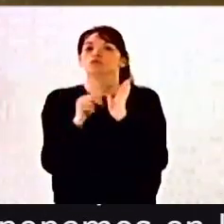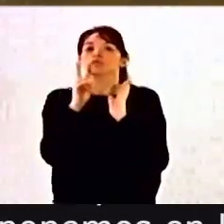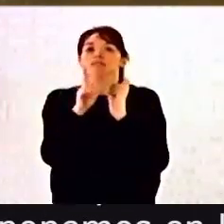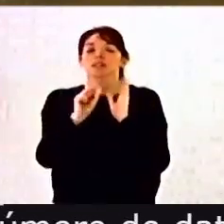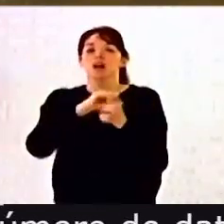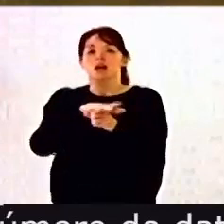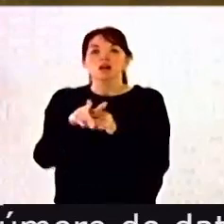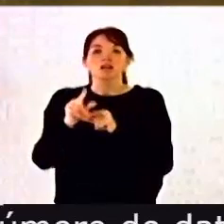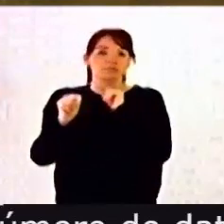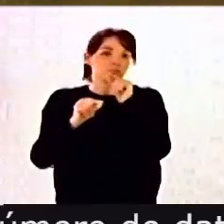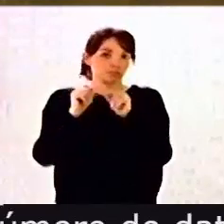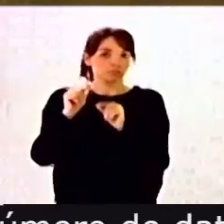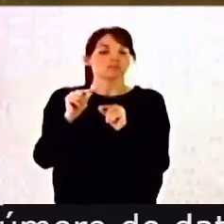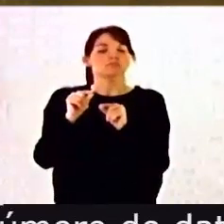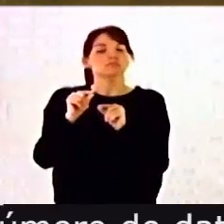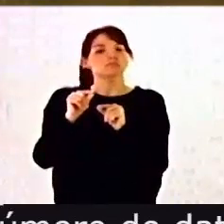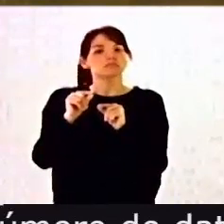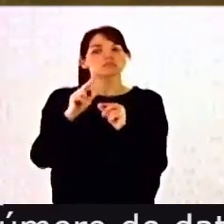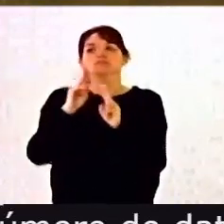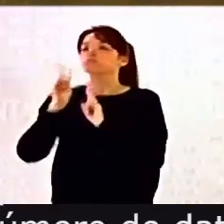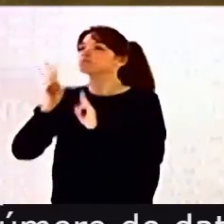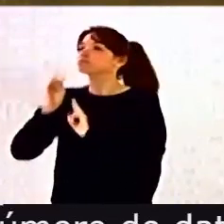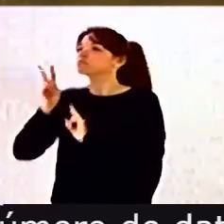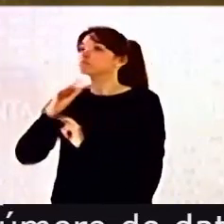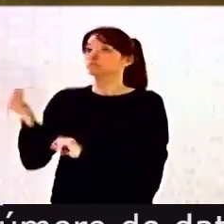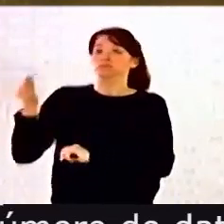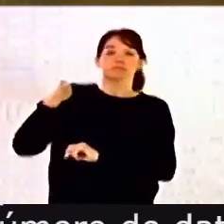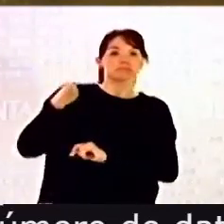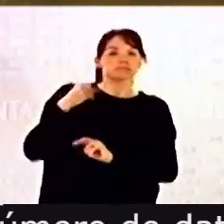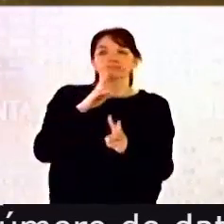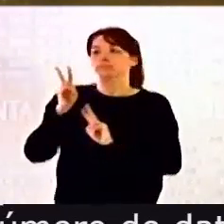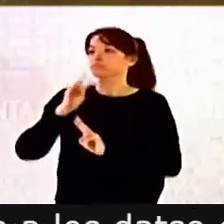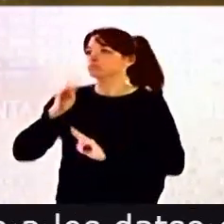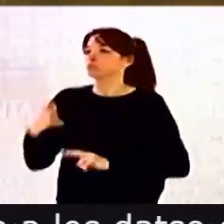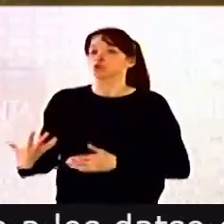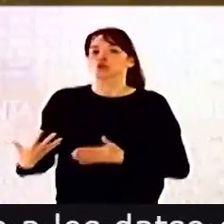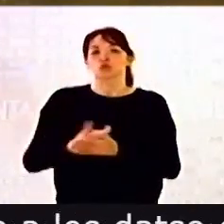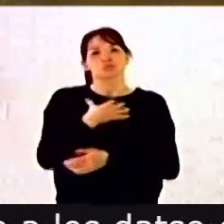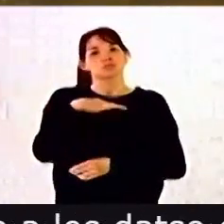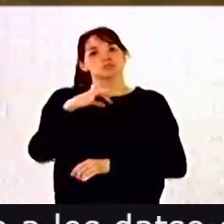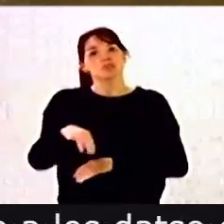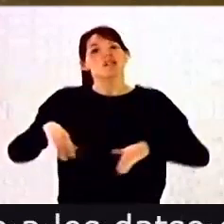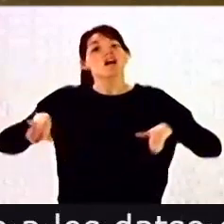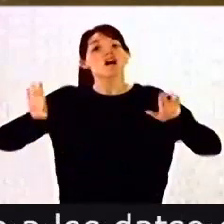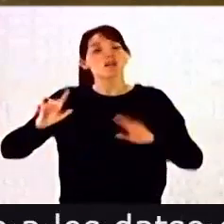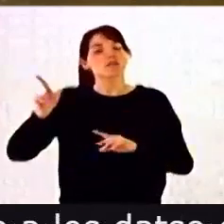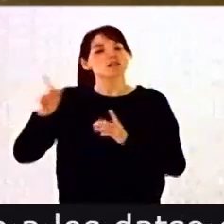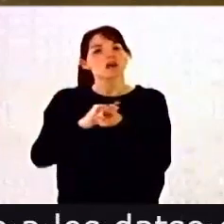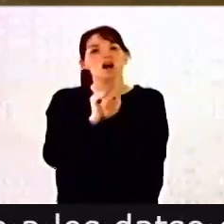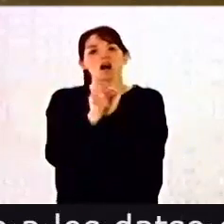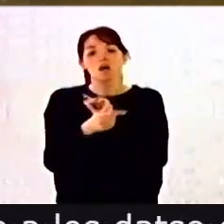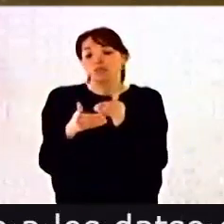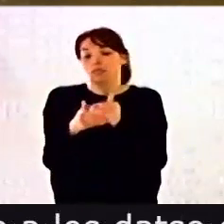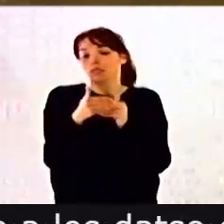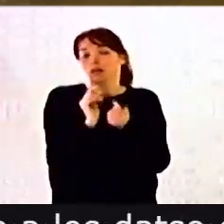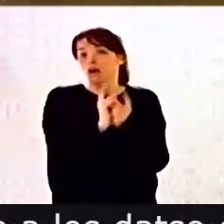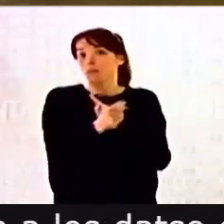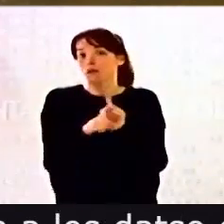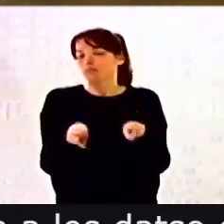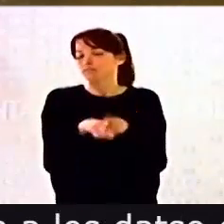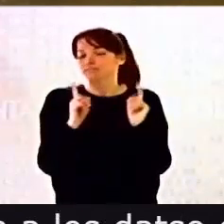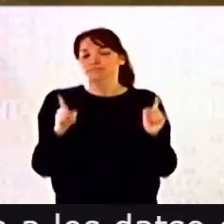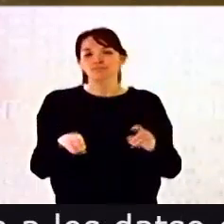darle respuesta a todos los datos que nos pide el Ministerio, aunque estos cambien en pocos días.